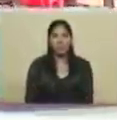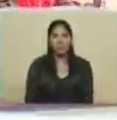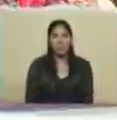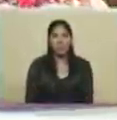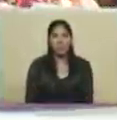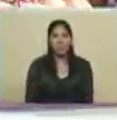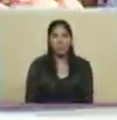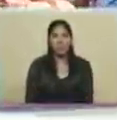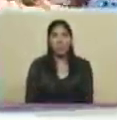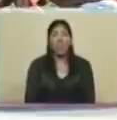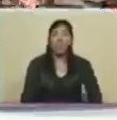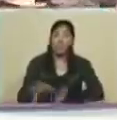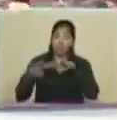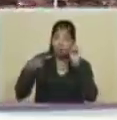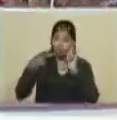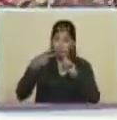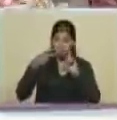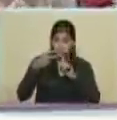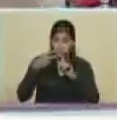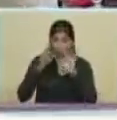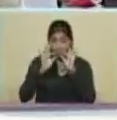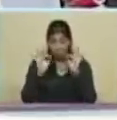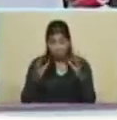El escenario número dos